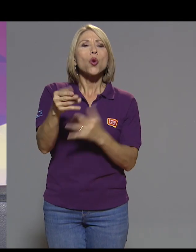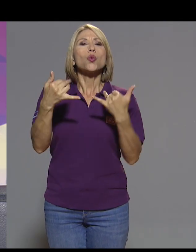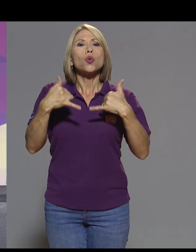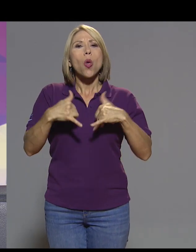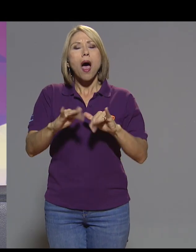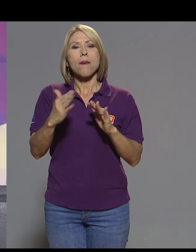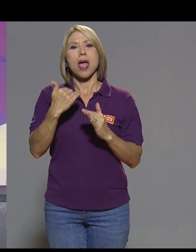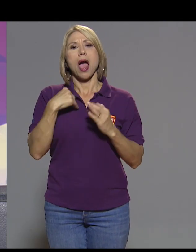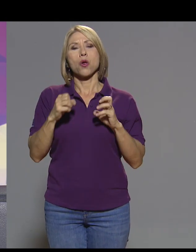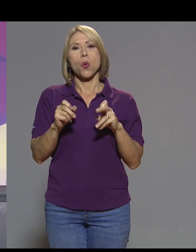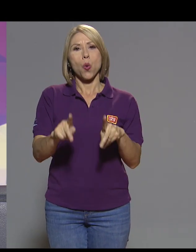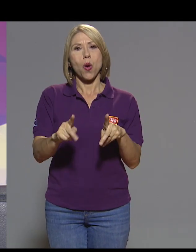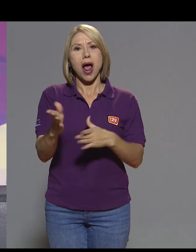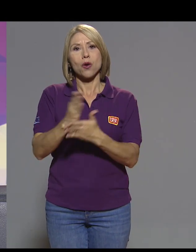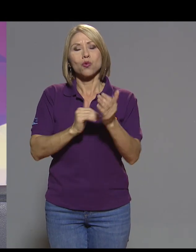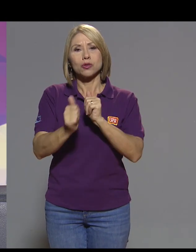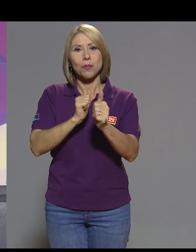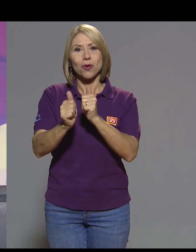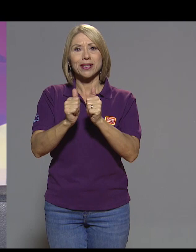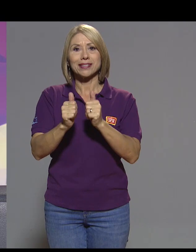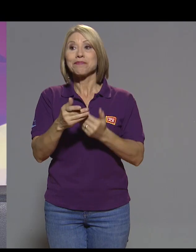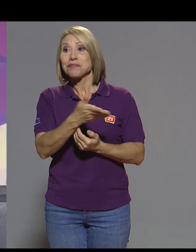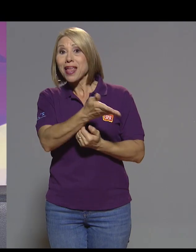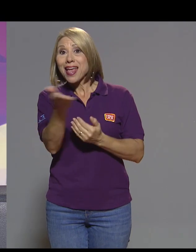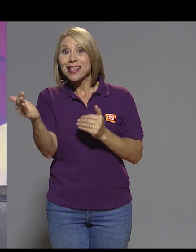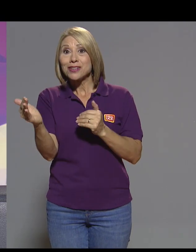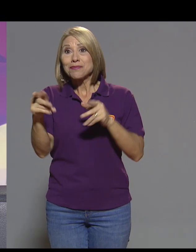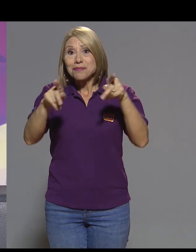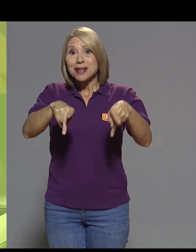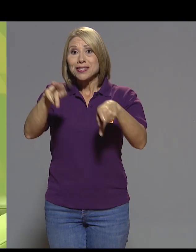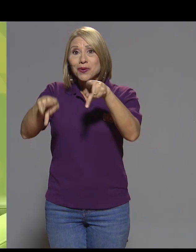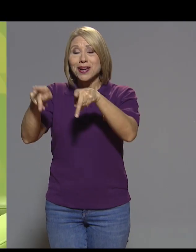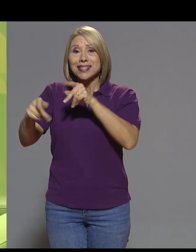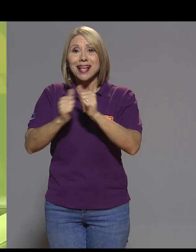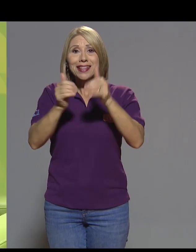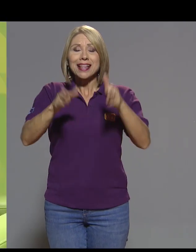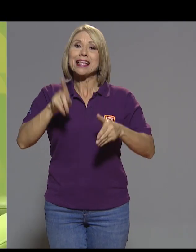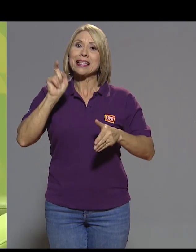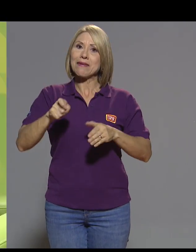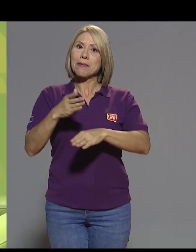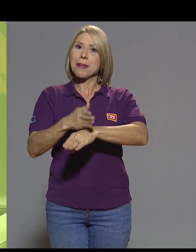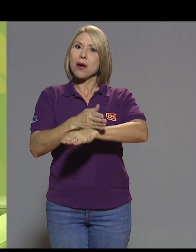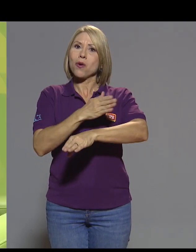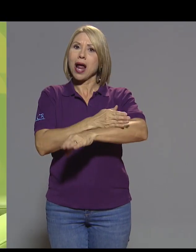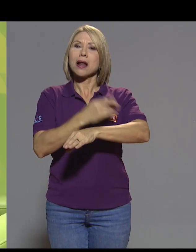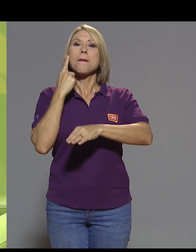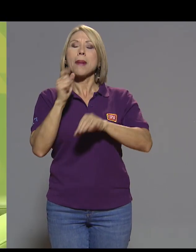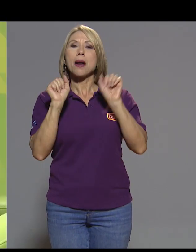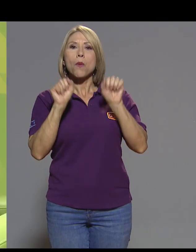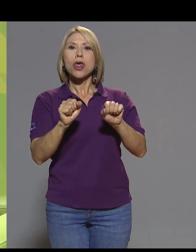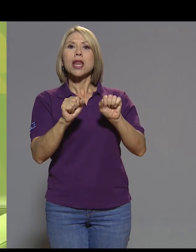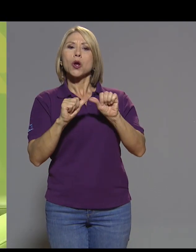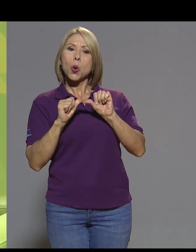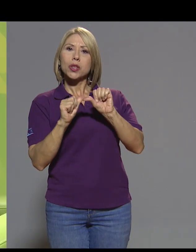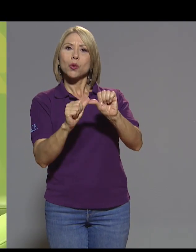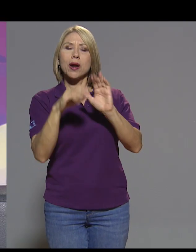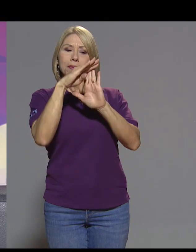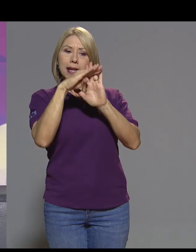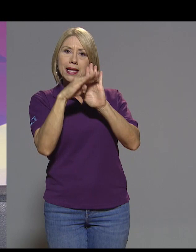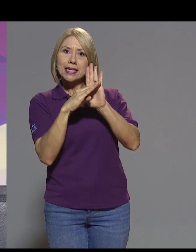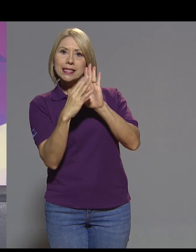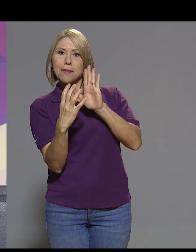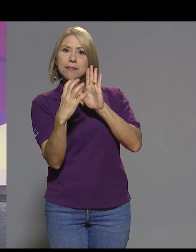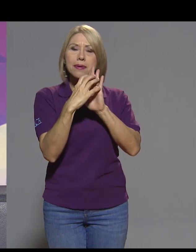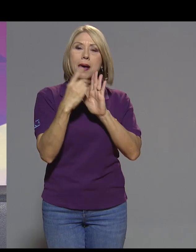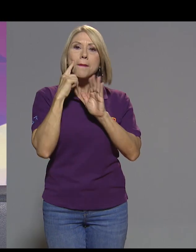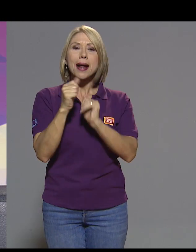deportes todavía de los atletas y en que mejorar mejorar para poderse quedar ahí rankeados y asegurar su plaza a lo que